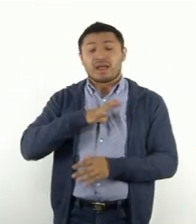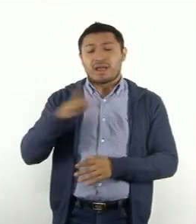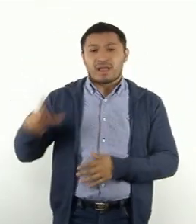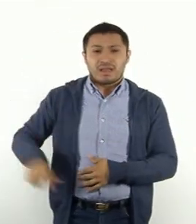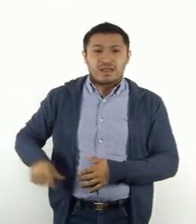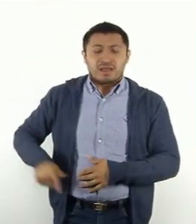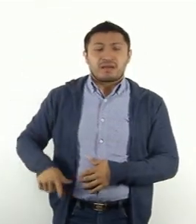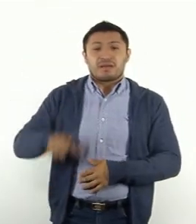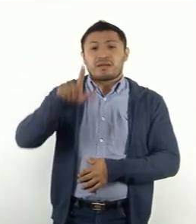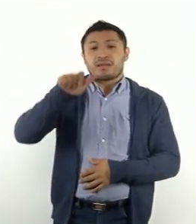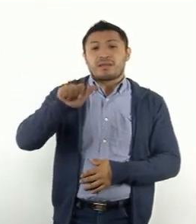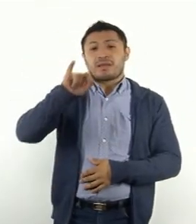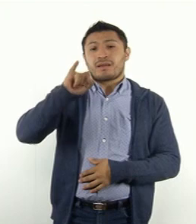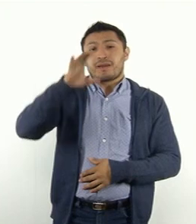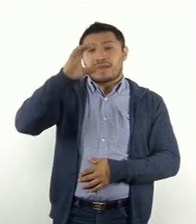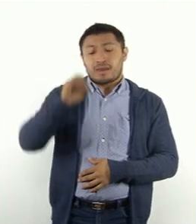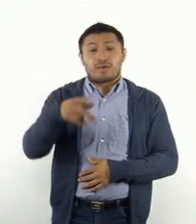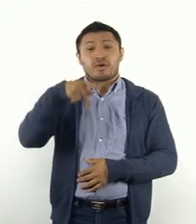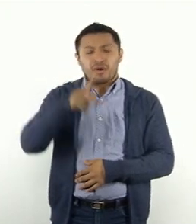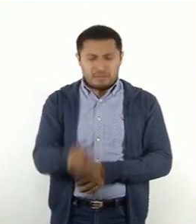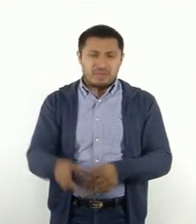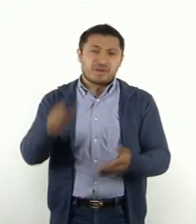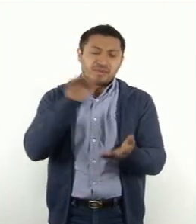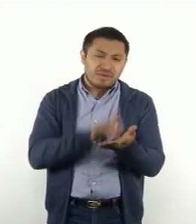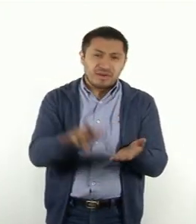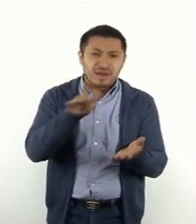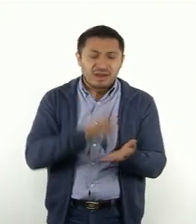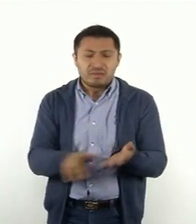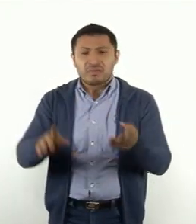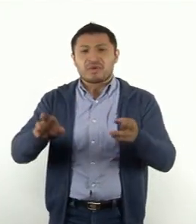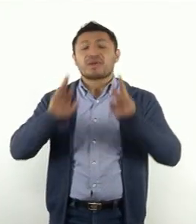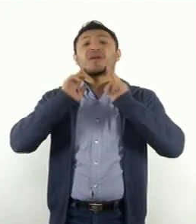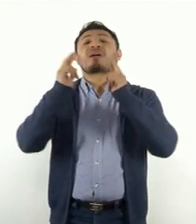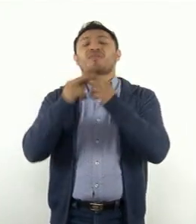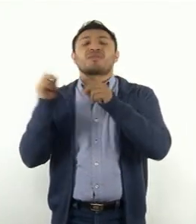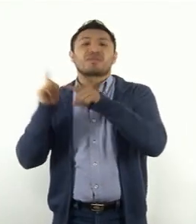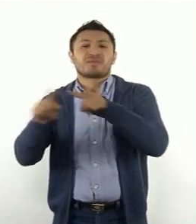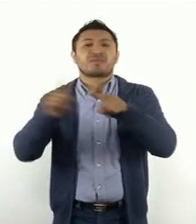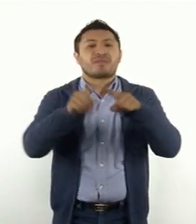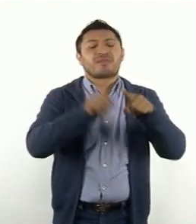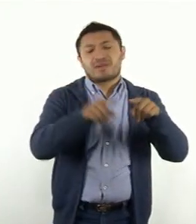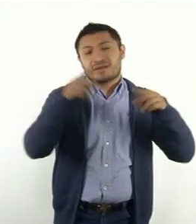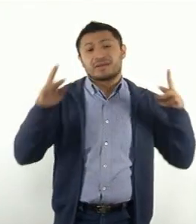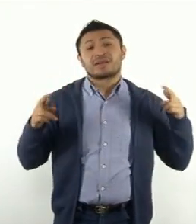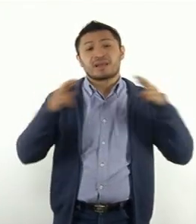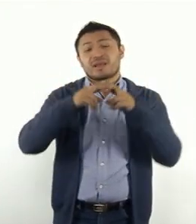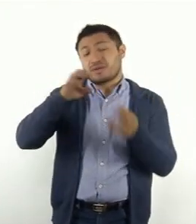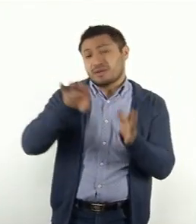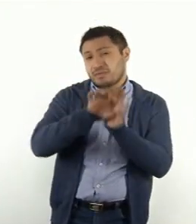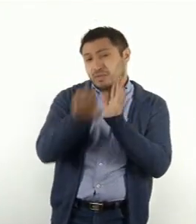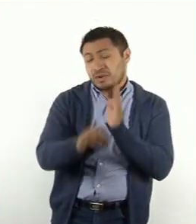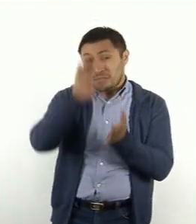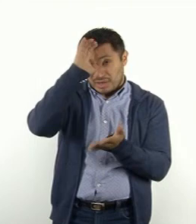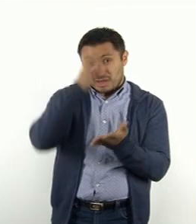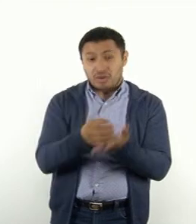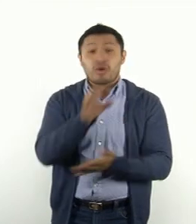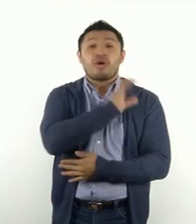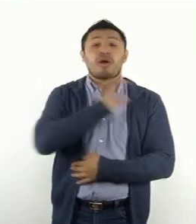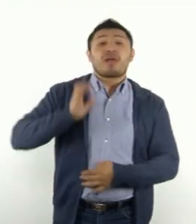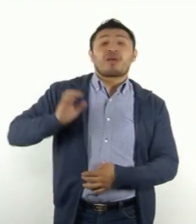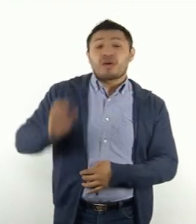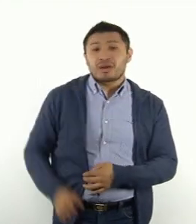es laico, pero facilita la convivencia de los diversos credos religiosos, como el católico,